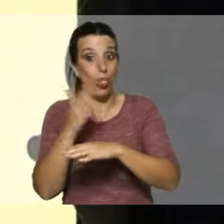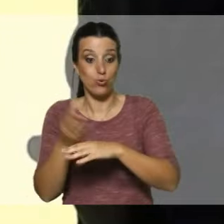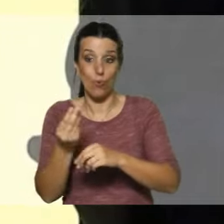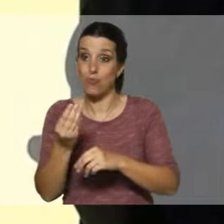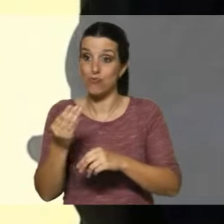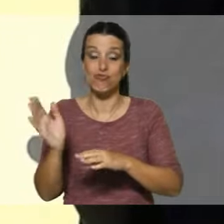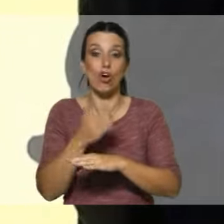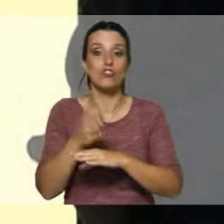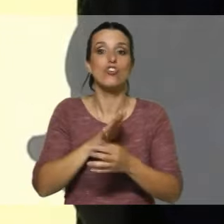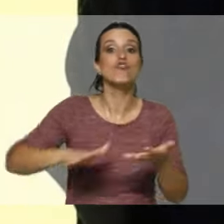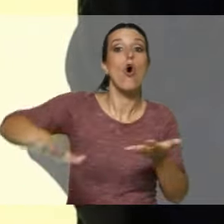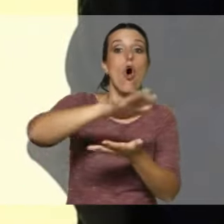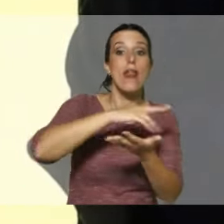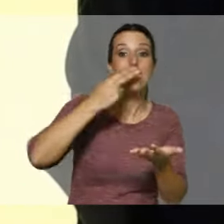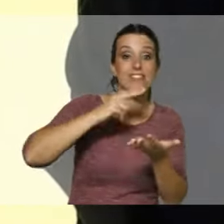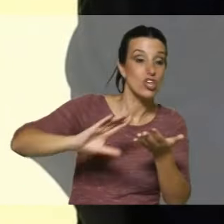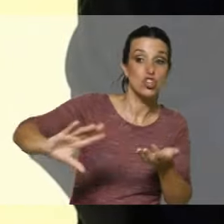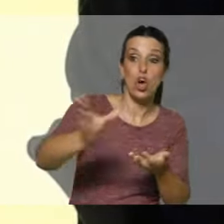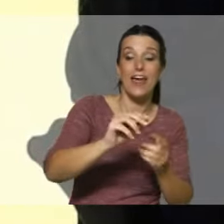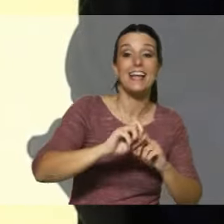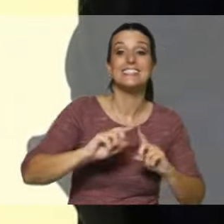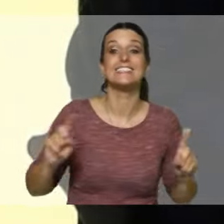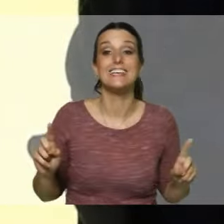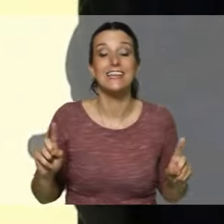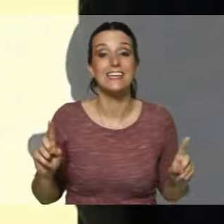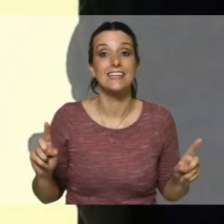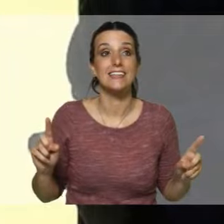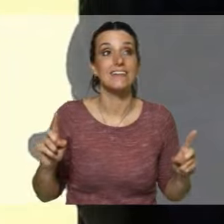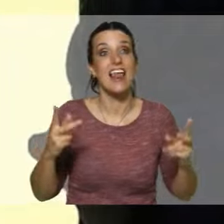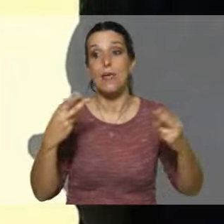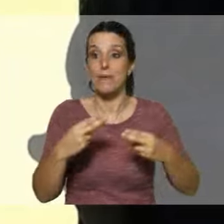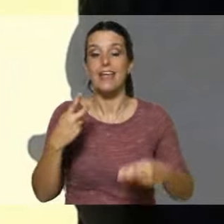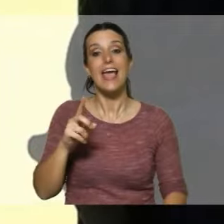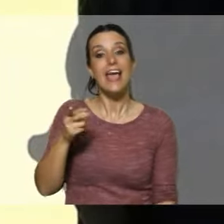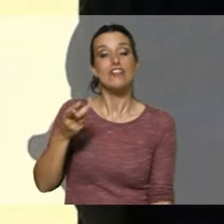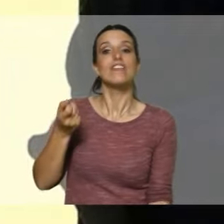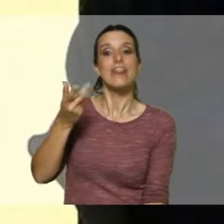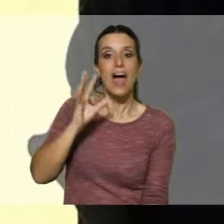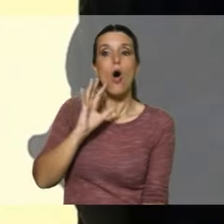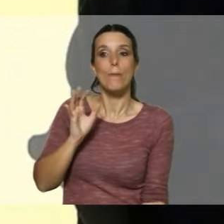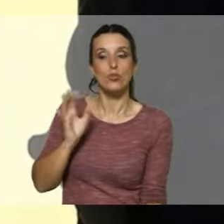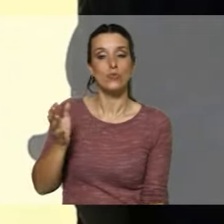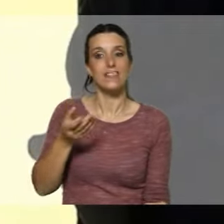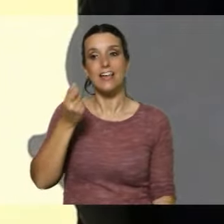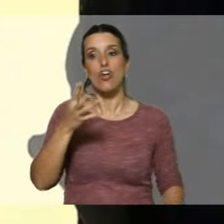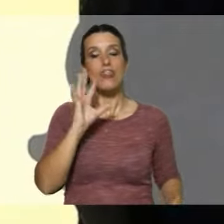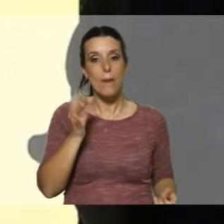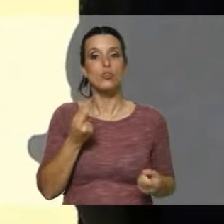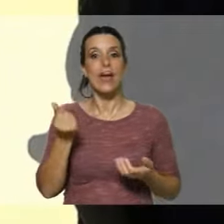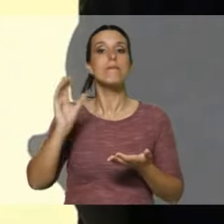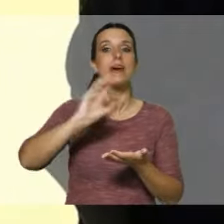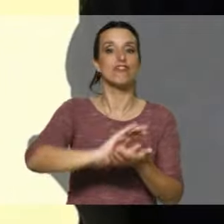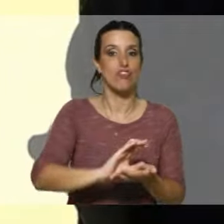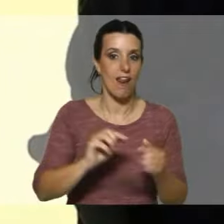toda la zona franca y sin un límite establecido Y eso genera una oportunidad de inversión aquí